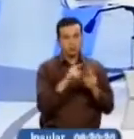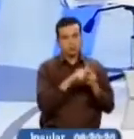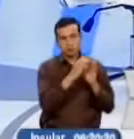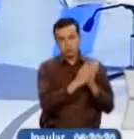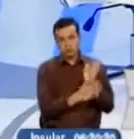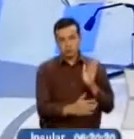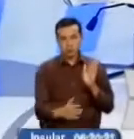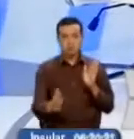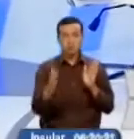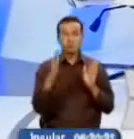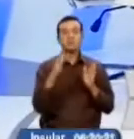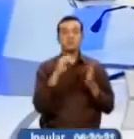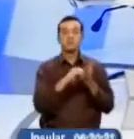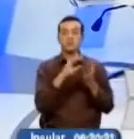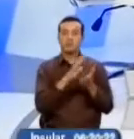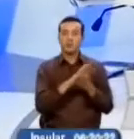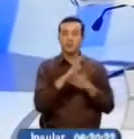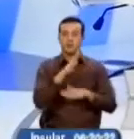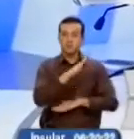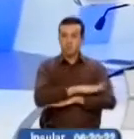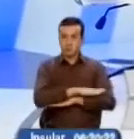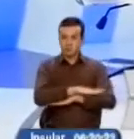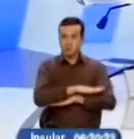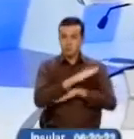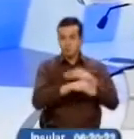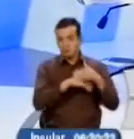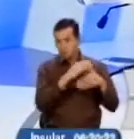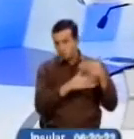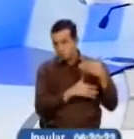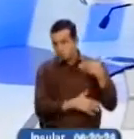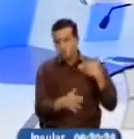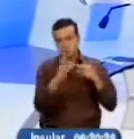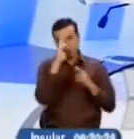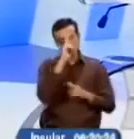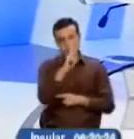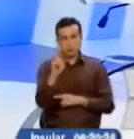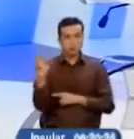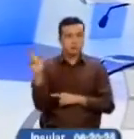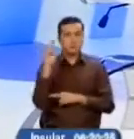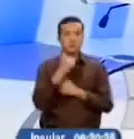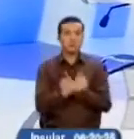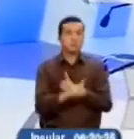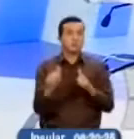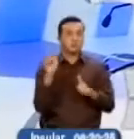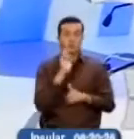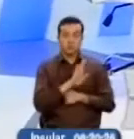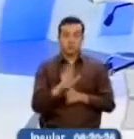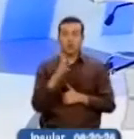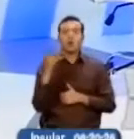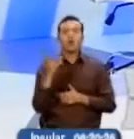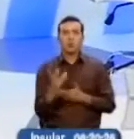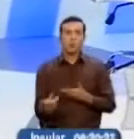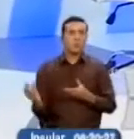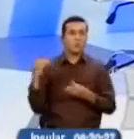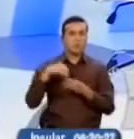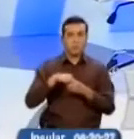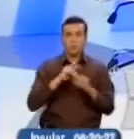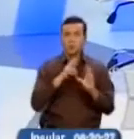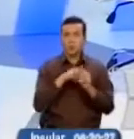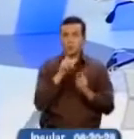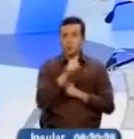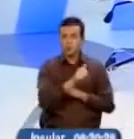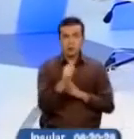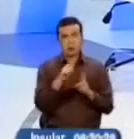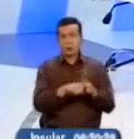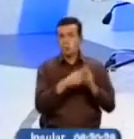sistema simplemente a través de una plataforma que va a procesarlo respetando competencias y autonomía como involucrar a la ciudadanía para que